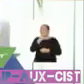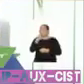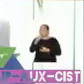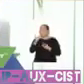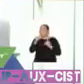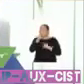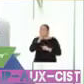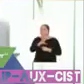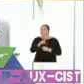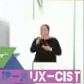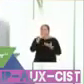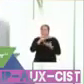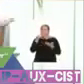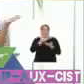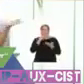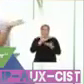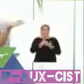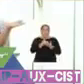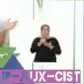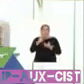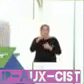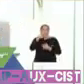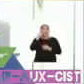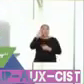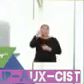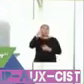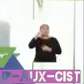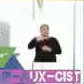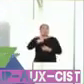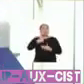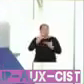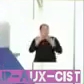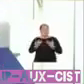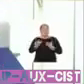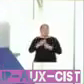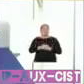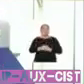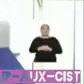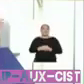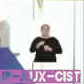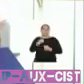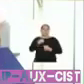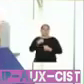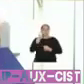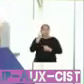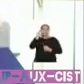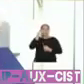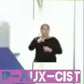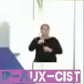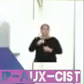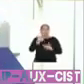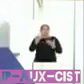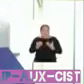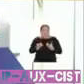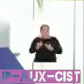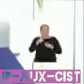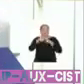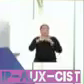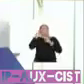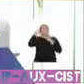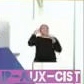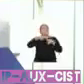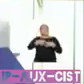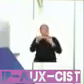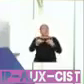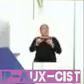mucho cuando dijo que se estudia para hacer lo que se quiere ser. Y ser lo que queremos ser dependerá de las decisiones que tomemos